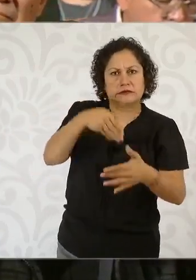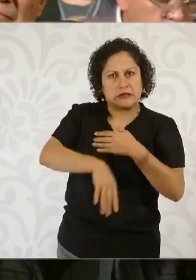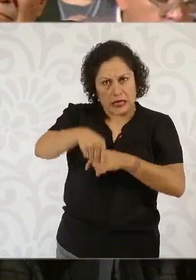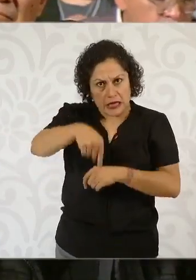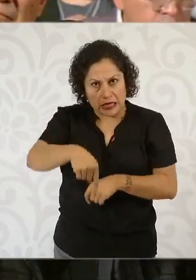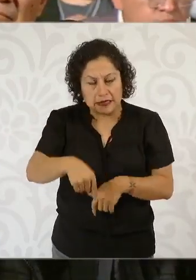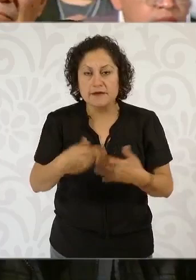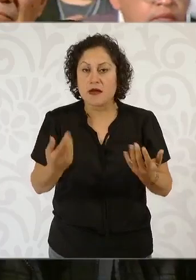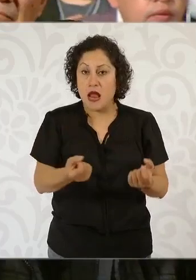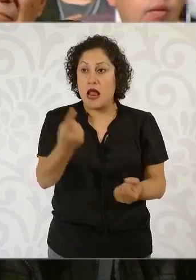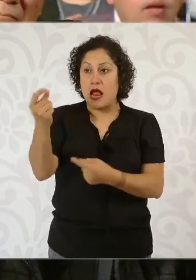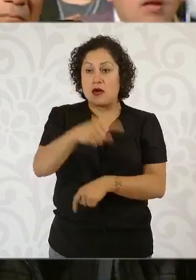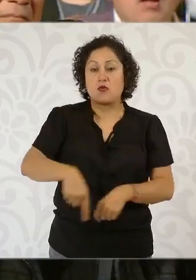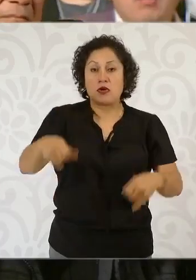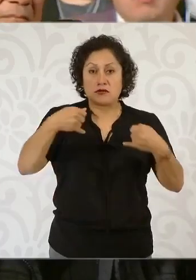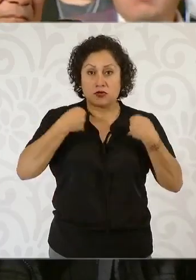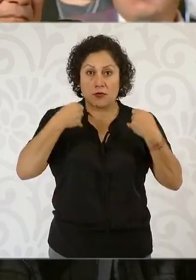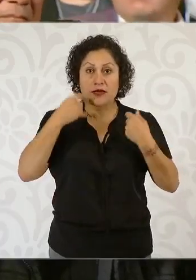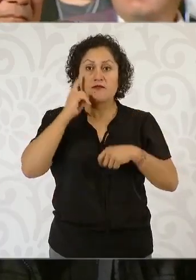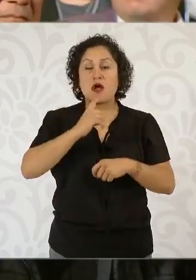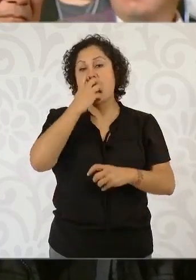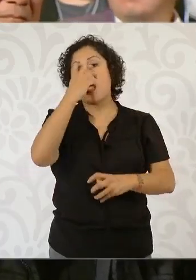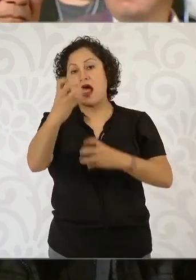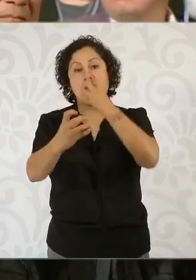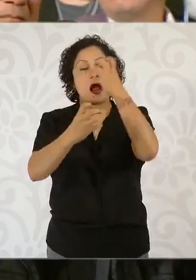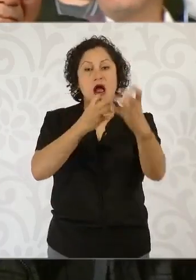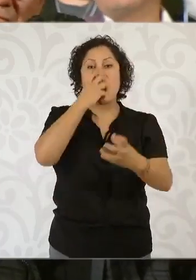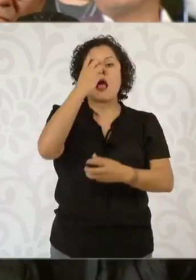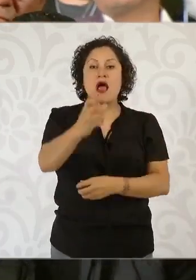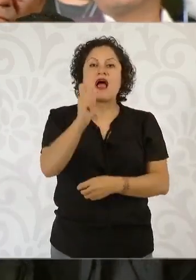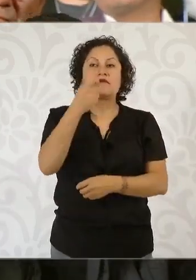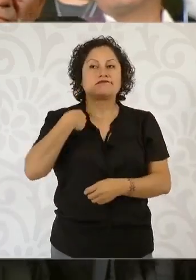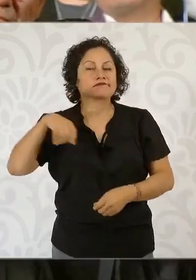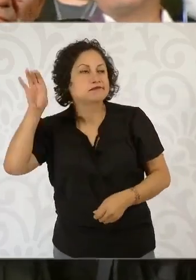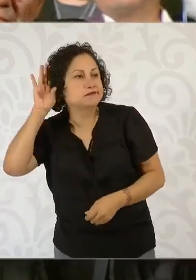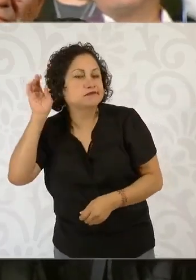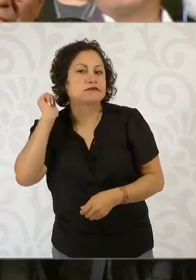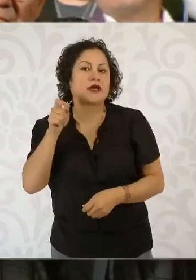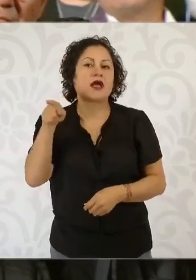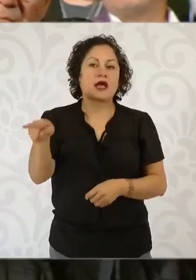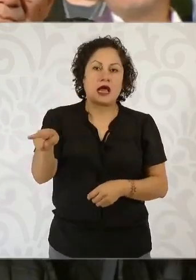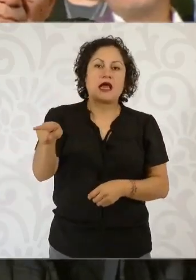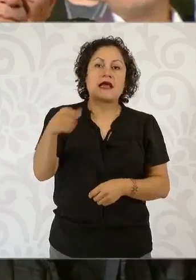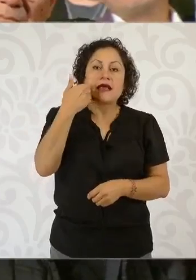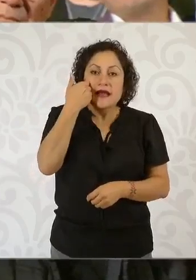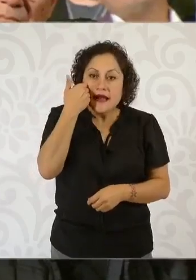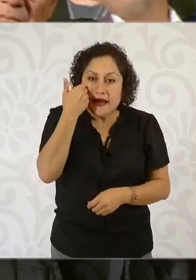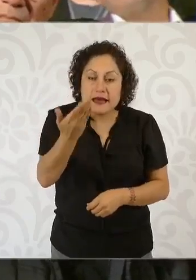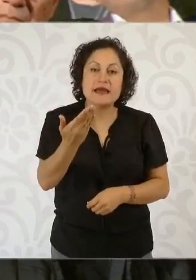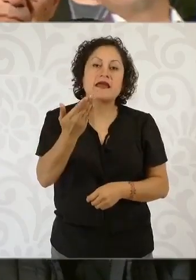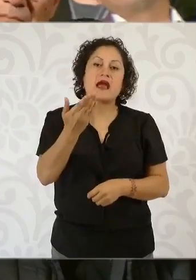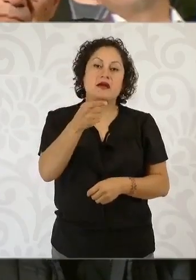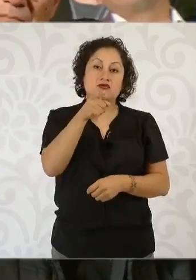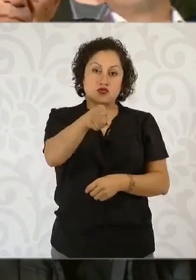opiniones de jóvenes manifestantes, sobre todo que pudimos escuchar, en torno a que esperaban tal vez ver un